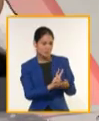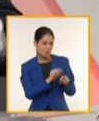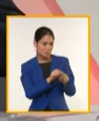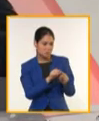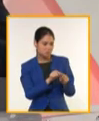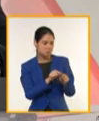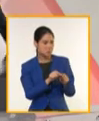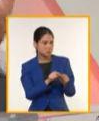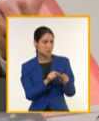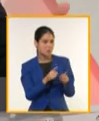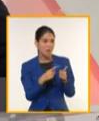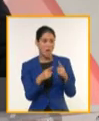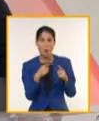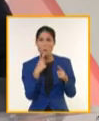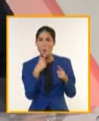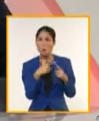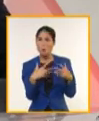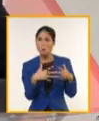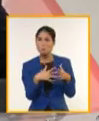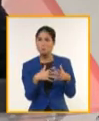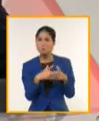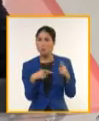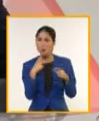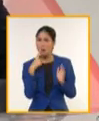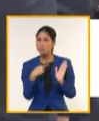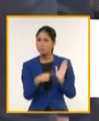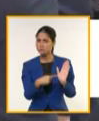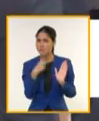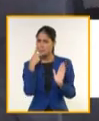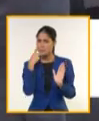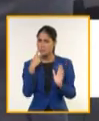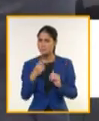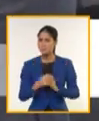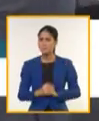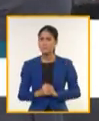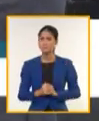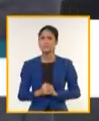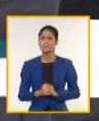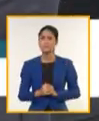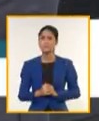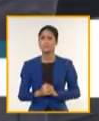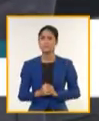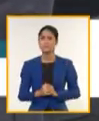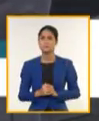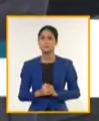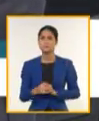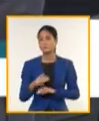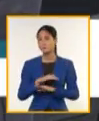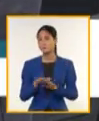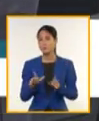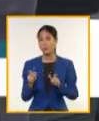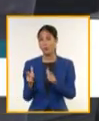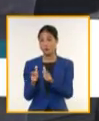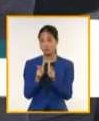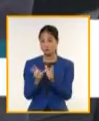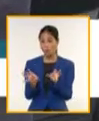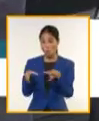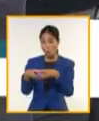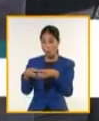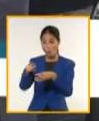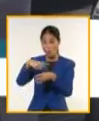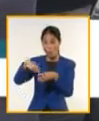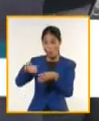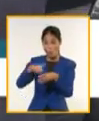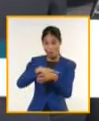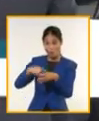son el reflejo de todo esto que estamos viendo. Vamos a ver. En la sede de la Asociación de Amistad del Pueblo Chino con el Extranjero,